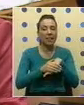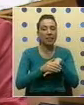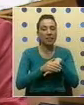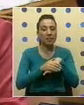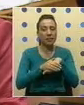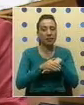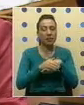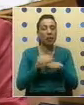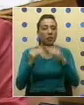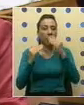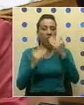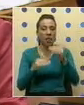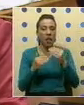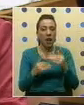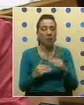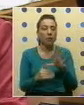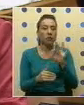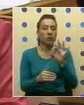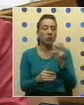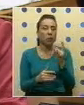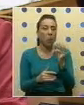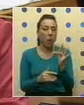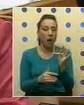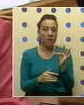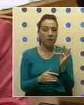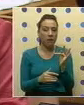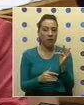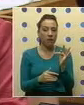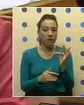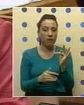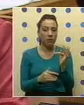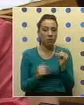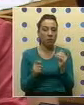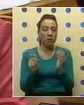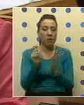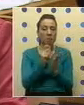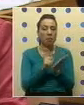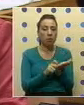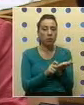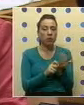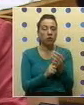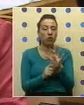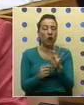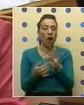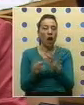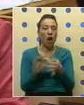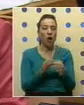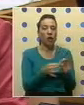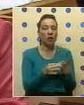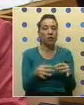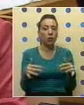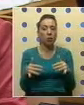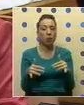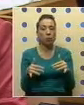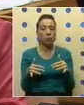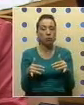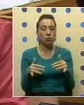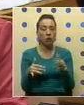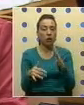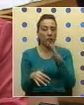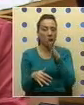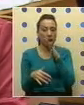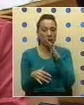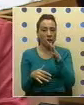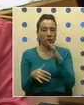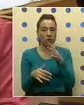marginales por tramo sobre 50 UF podrán postular solo las organizaciones de usuarios de agua. Creo